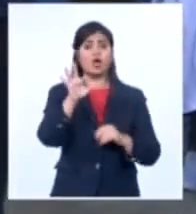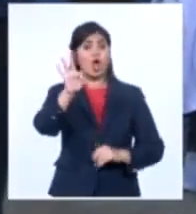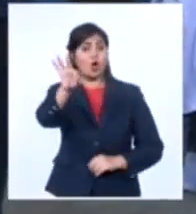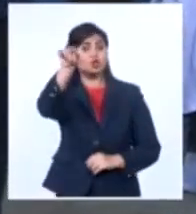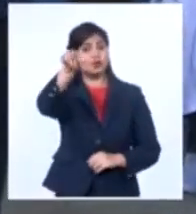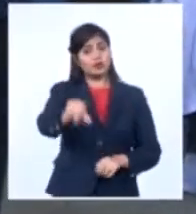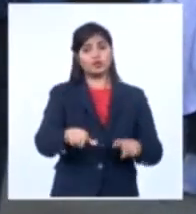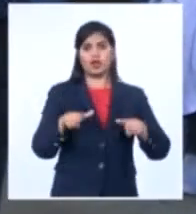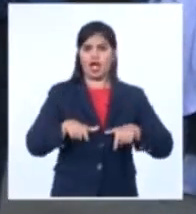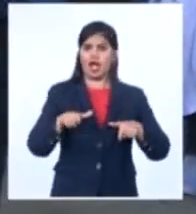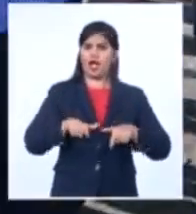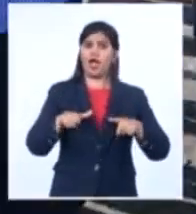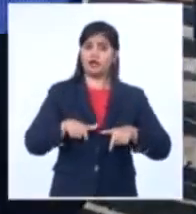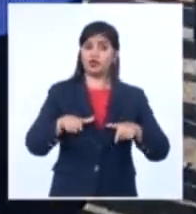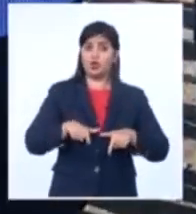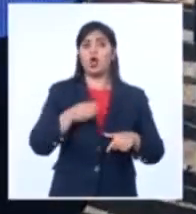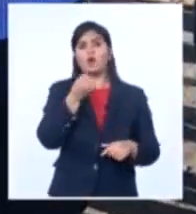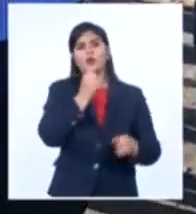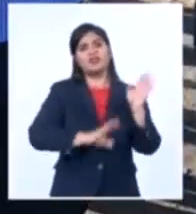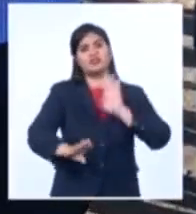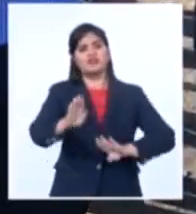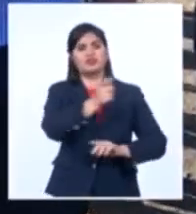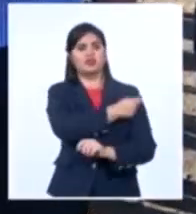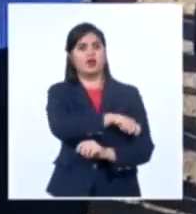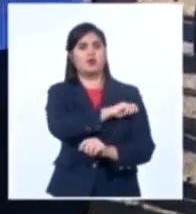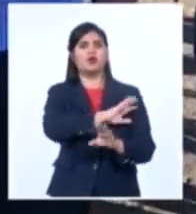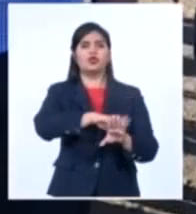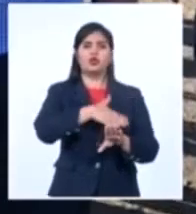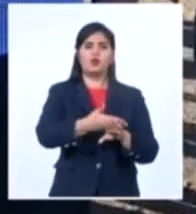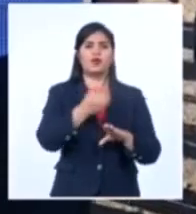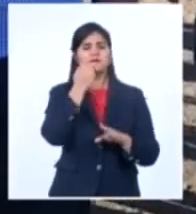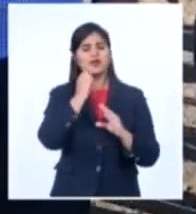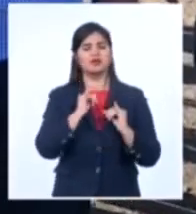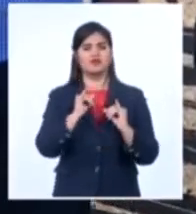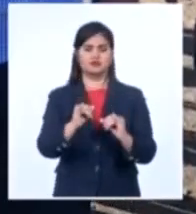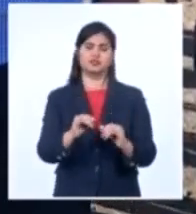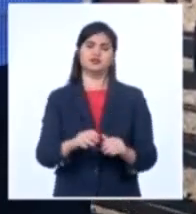que pueden contar con el pueblo. Otros detalles de este encuentro en próximos espacios.